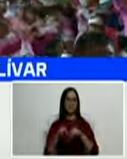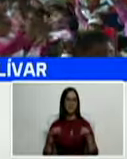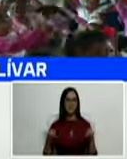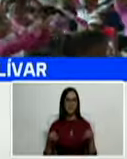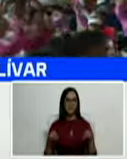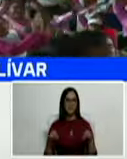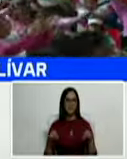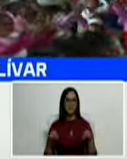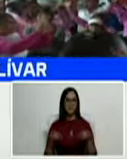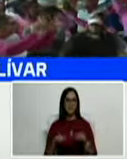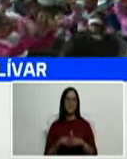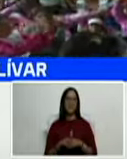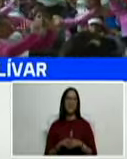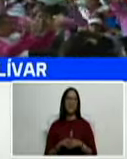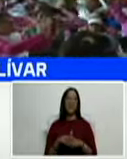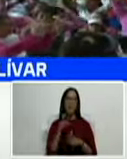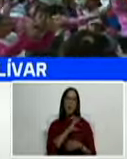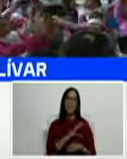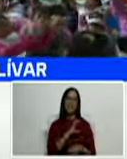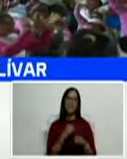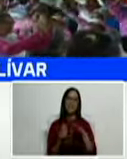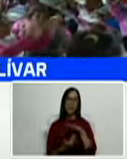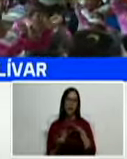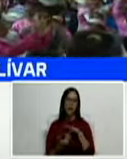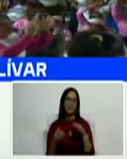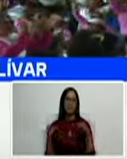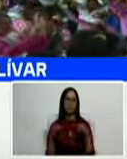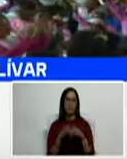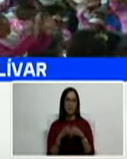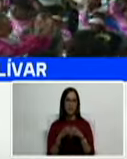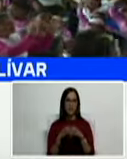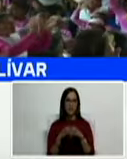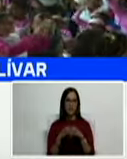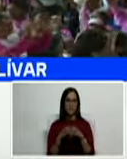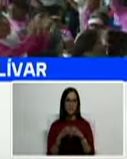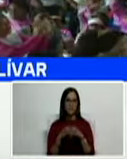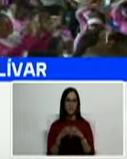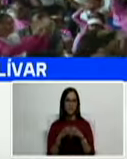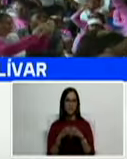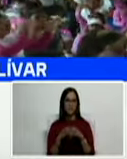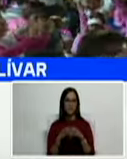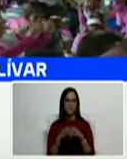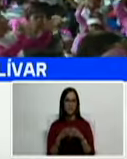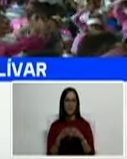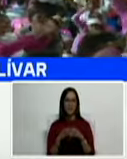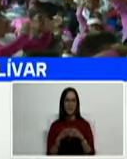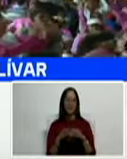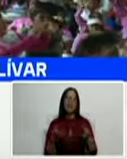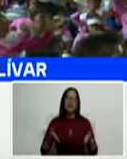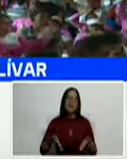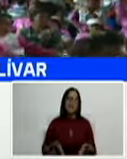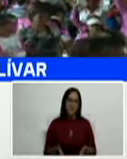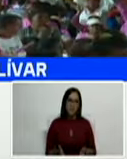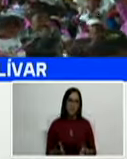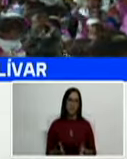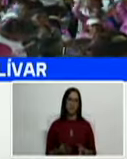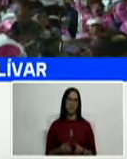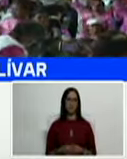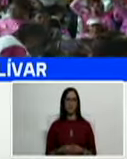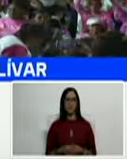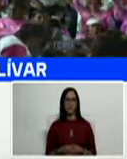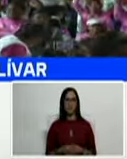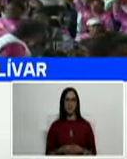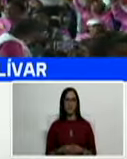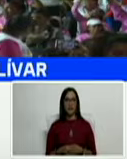territoriales. Los comités de base sectoriales que nacen